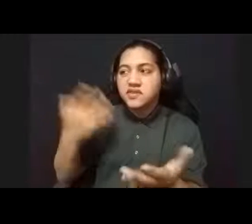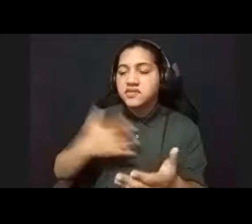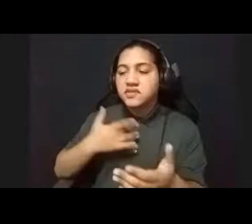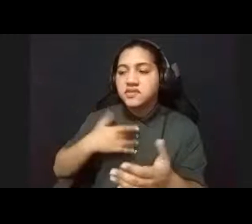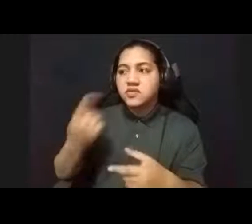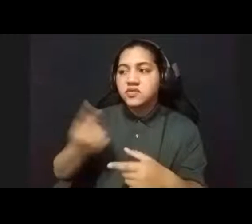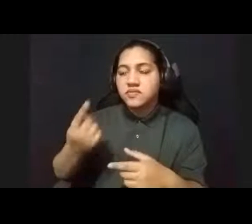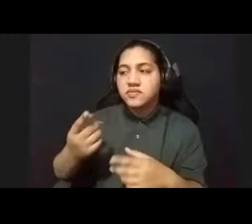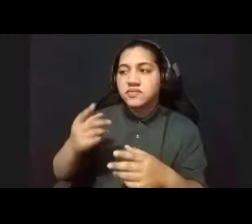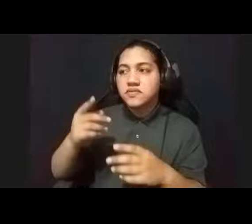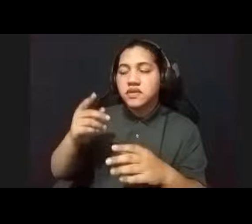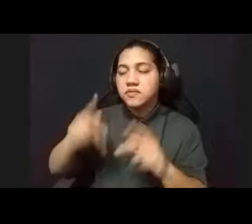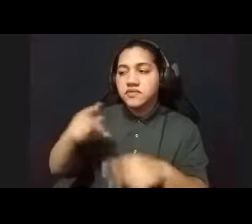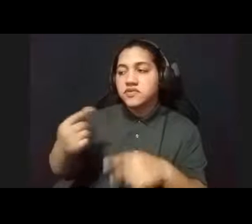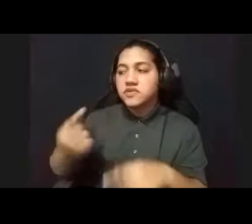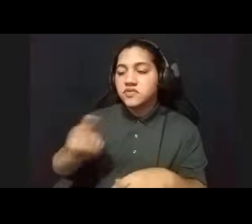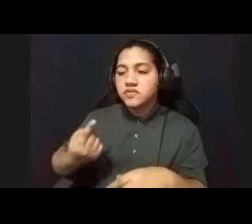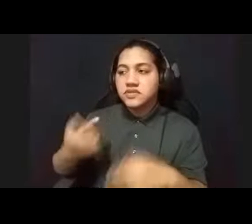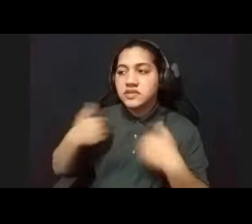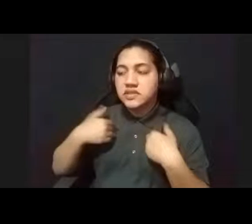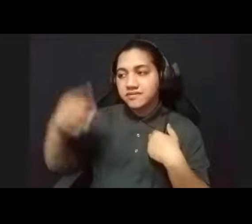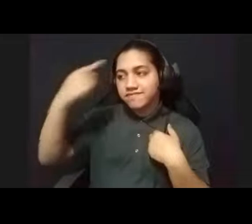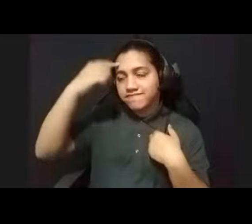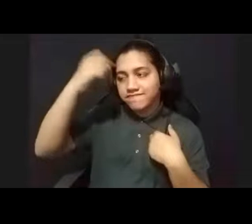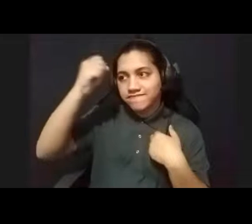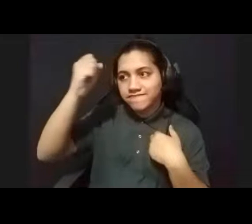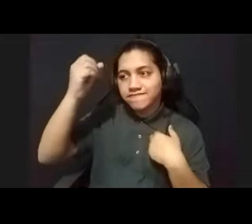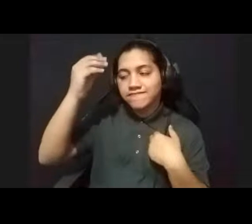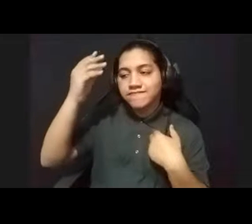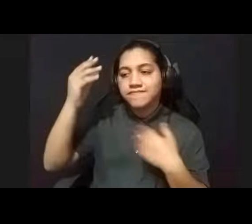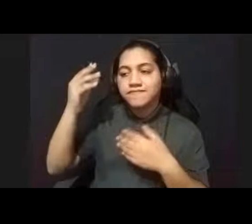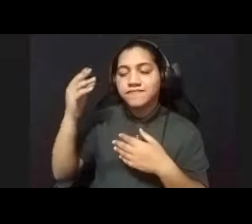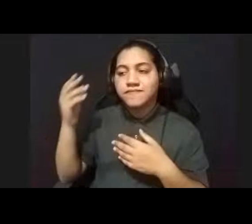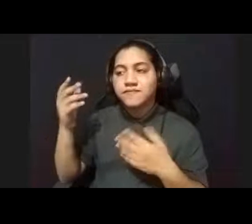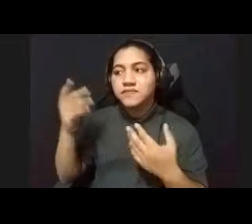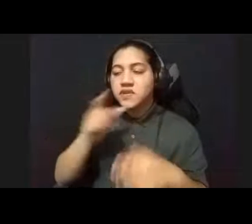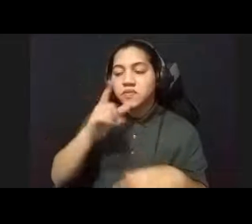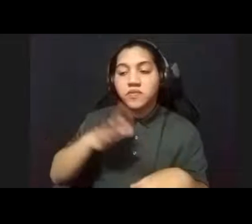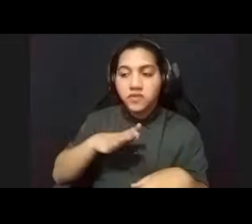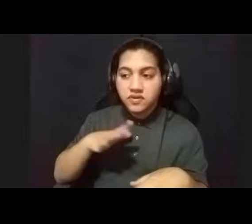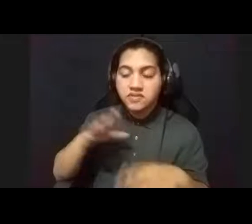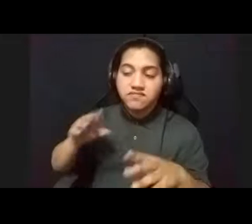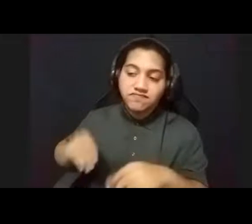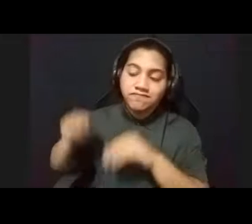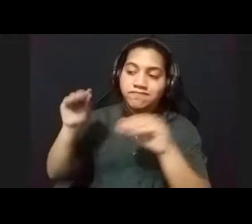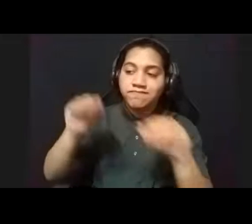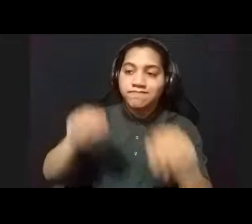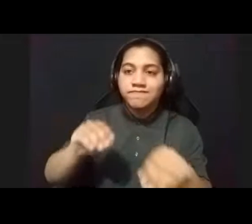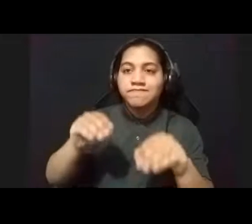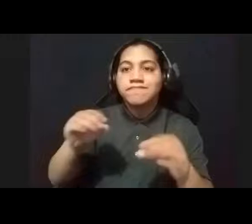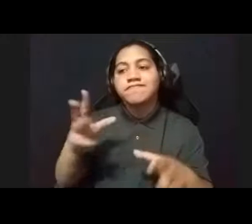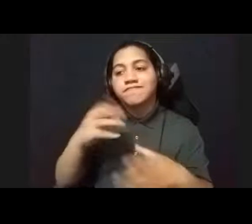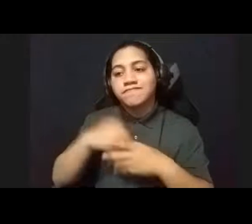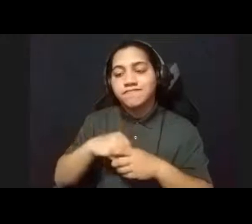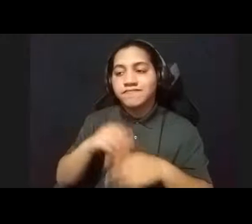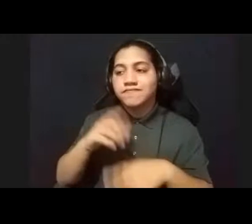memoria? No hay duda de que las mujeres cuando emigran llevan consigo los códigos que